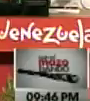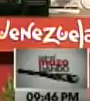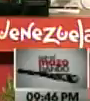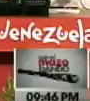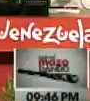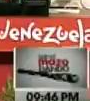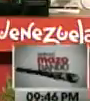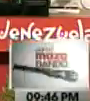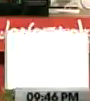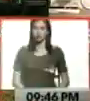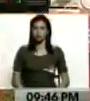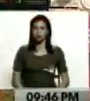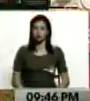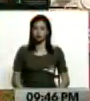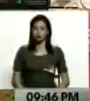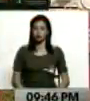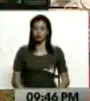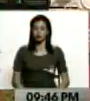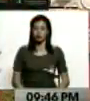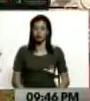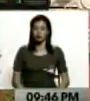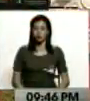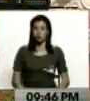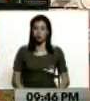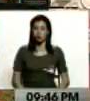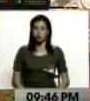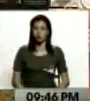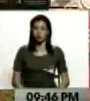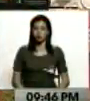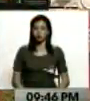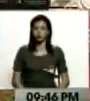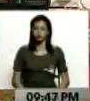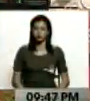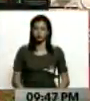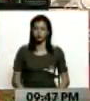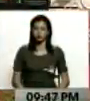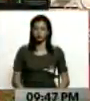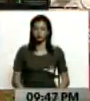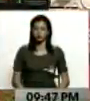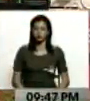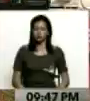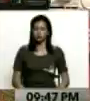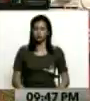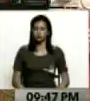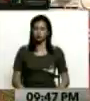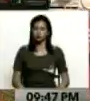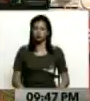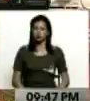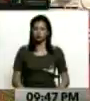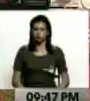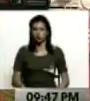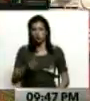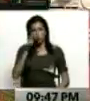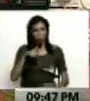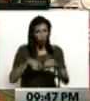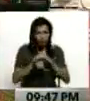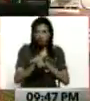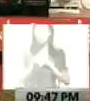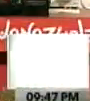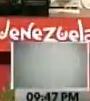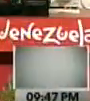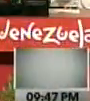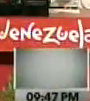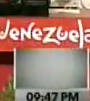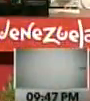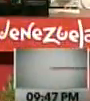yo era como el teatro Teresa Carreño María que el pueblo no podía entrar no podía entrar el